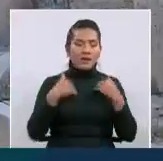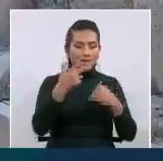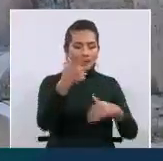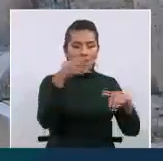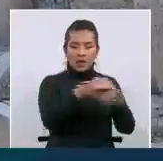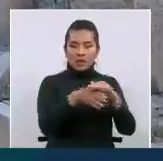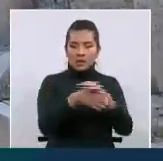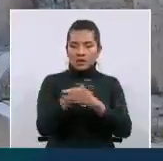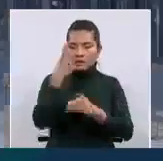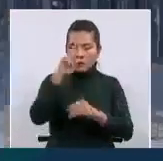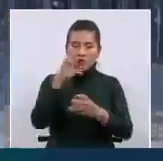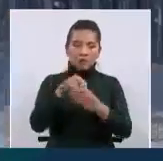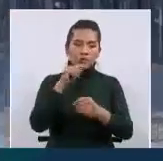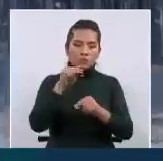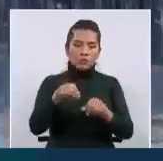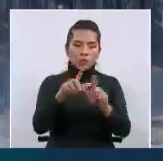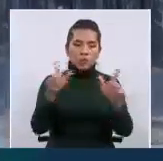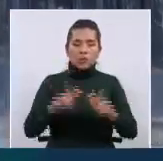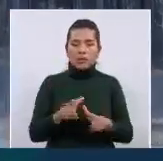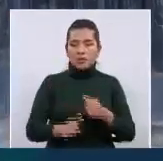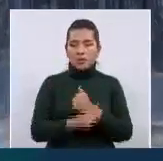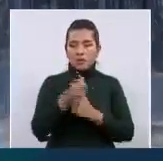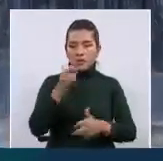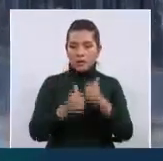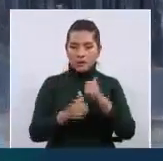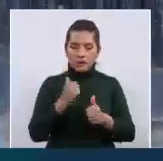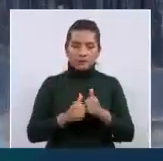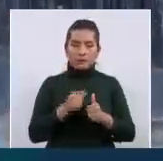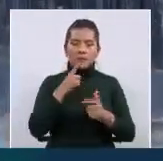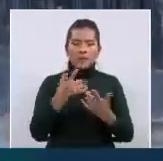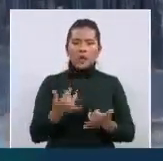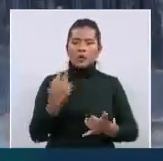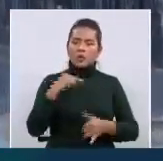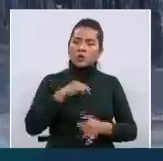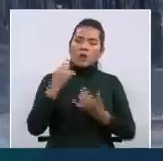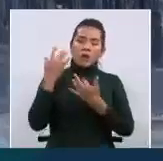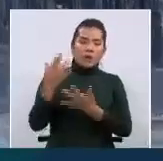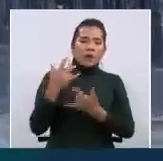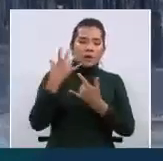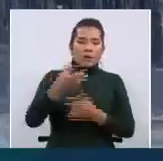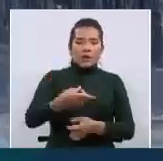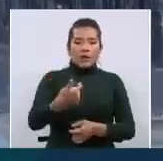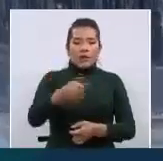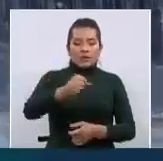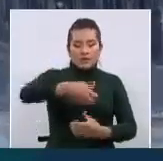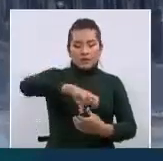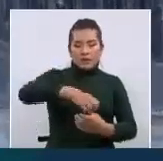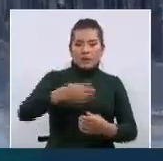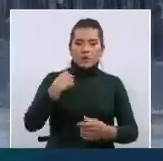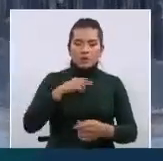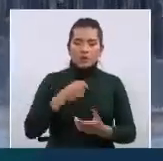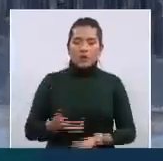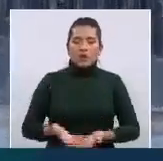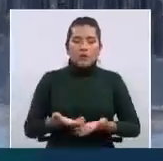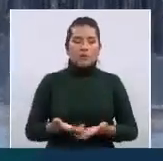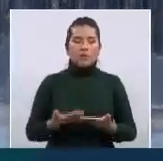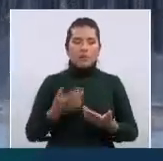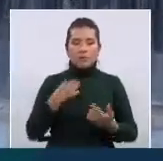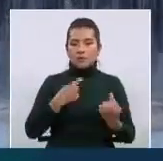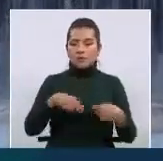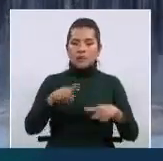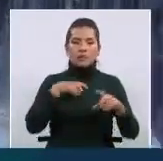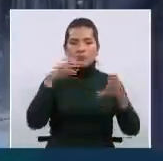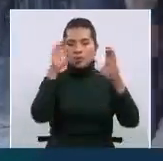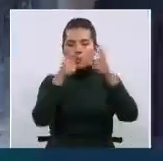zona del desastre. Gas no tenemos, tenemos que estar esperando, tenemos que caminar lejos cargado de nuestro gas. A veces